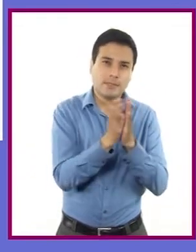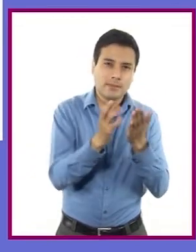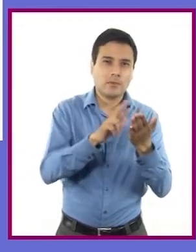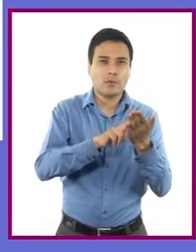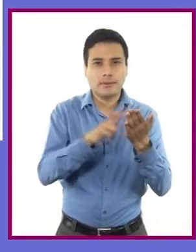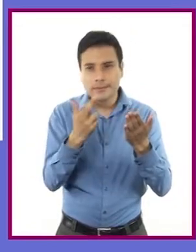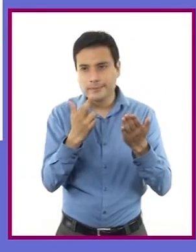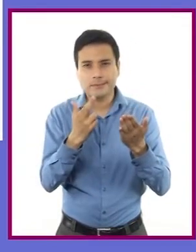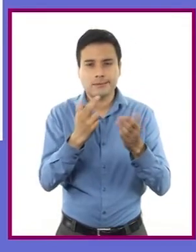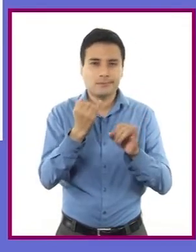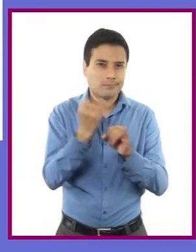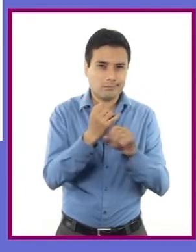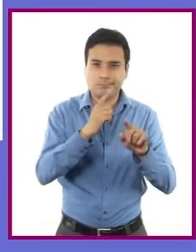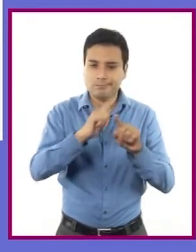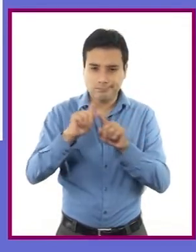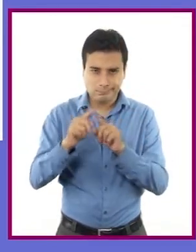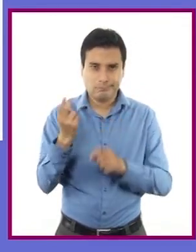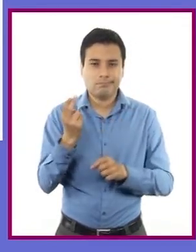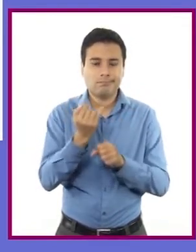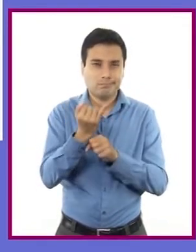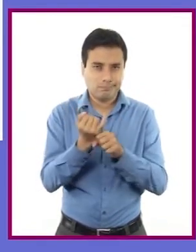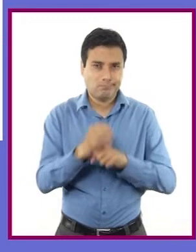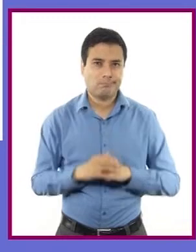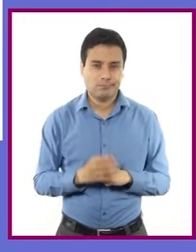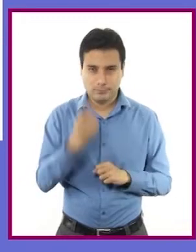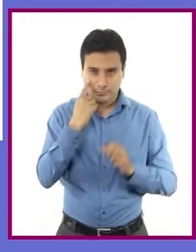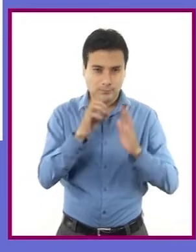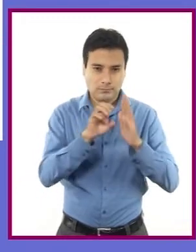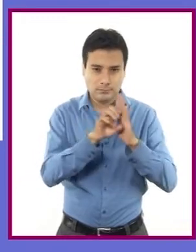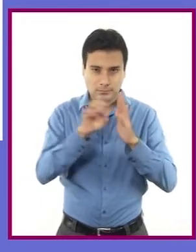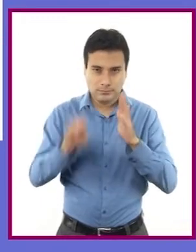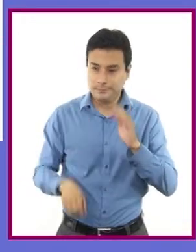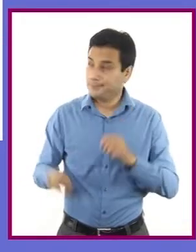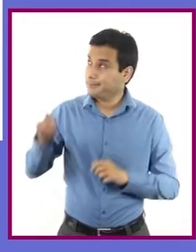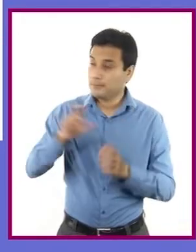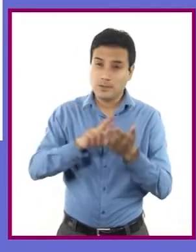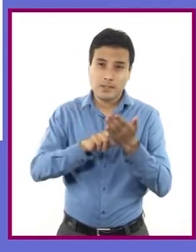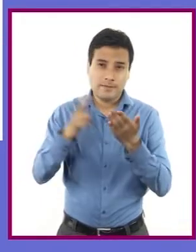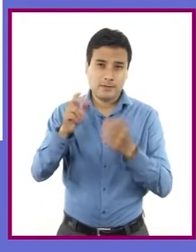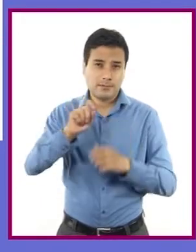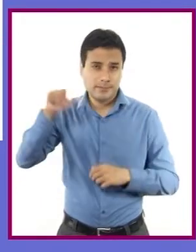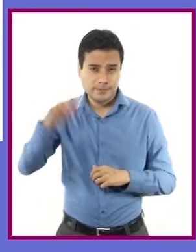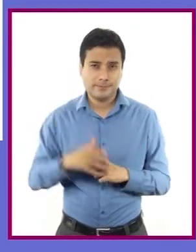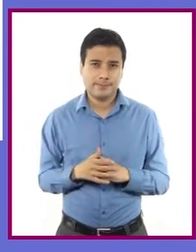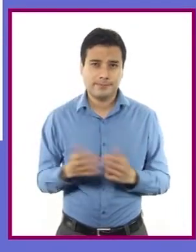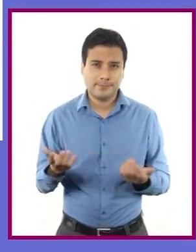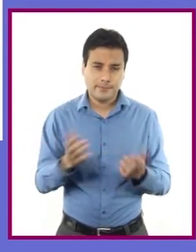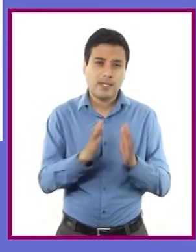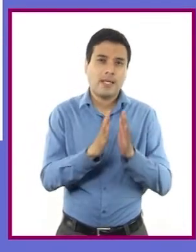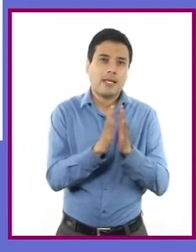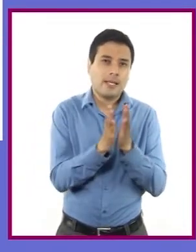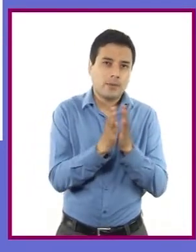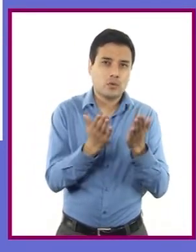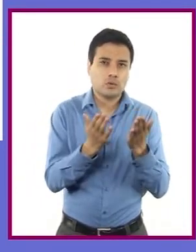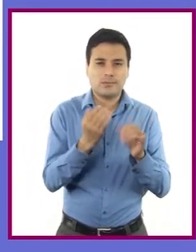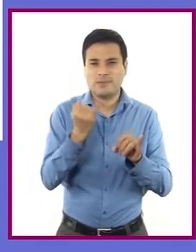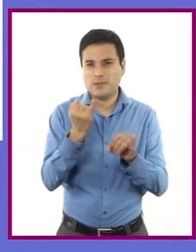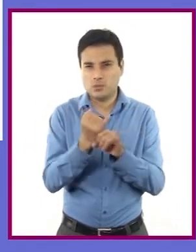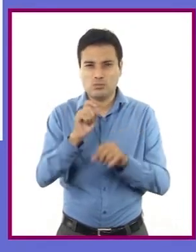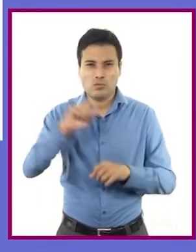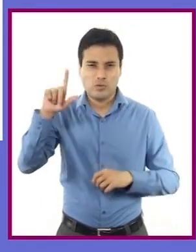tipos de texto, como revistas de divulgación, libros y páginas web confiables, entre